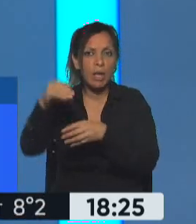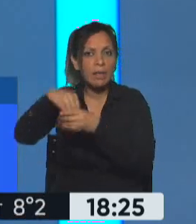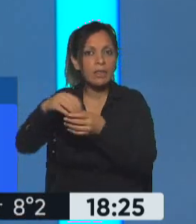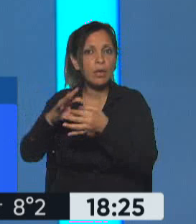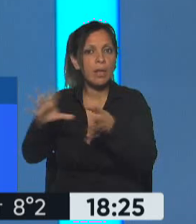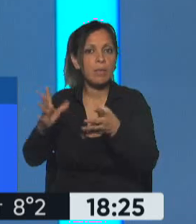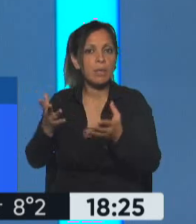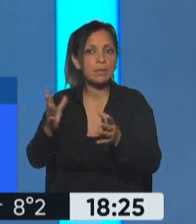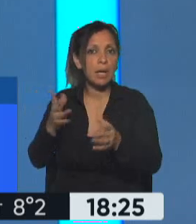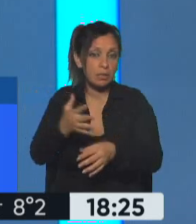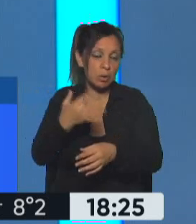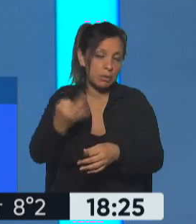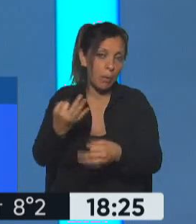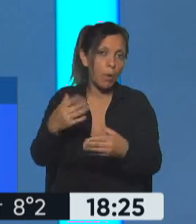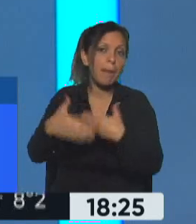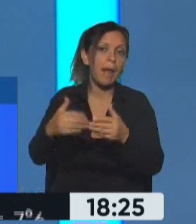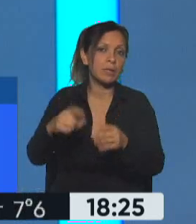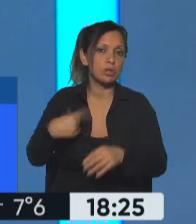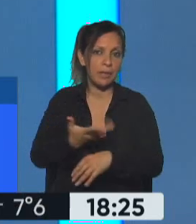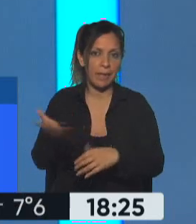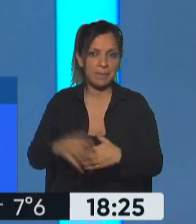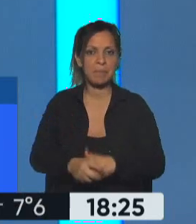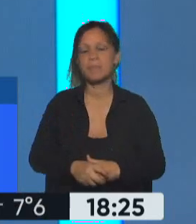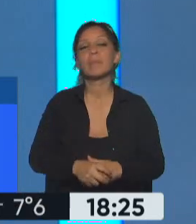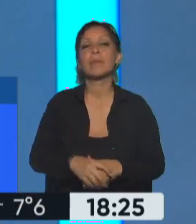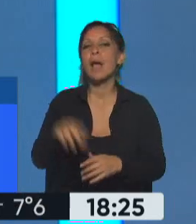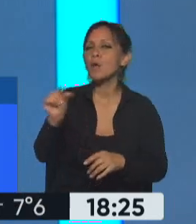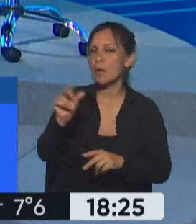democrático. Eso es un avance para la sociedad. Bien, enseguida me vas a contar, Nico,